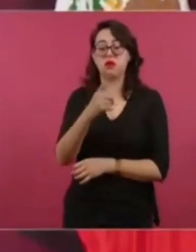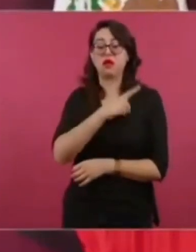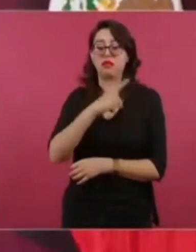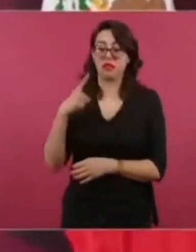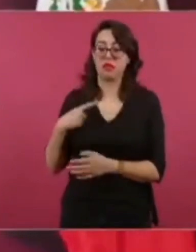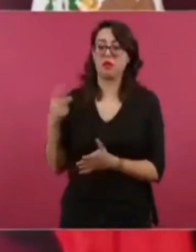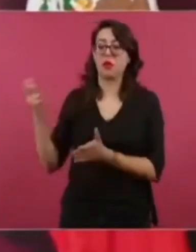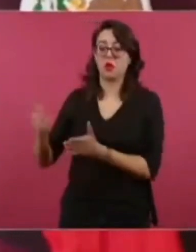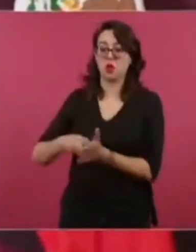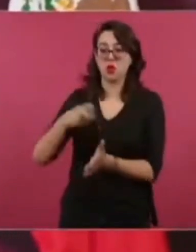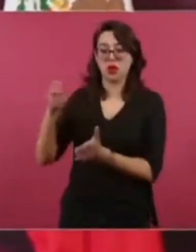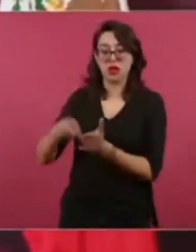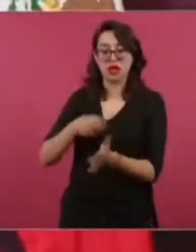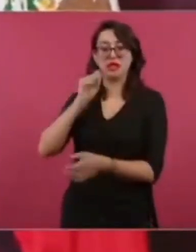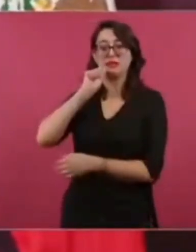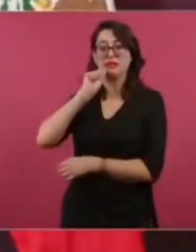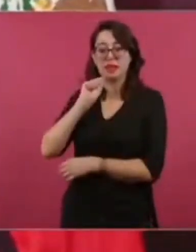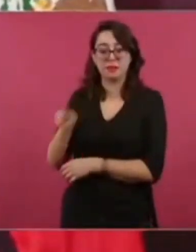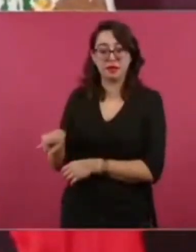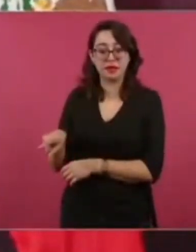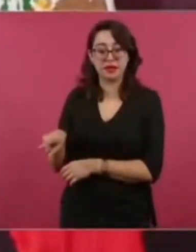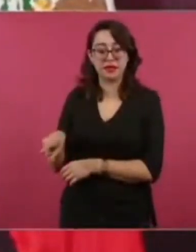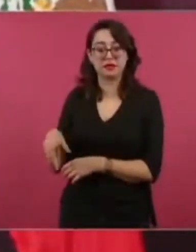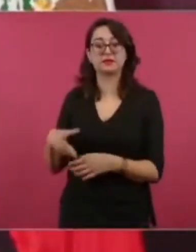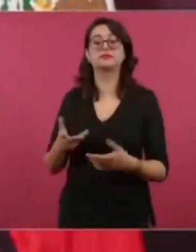Ahí es un reducto